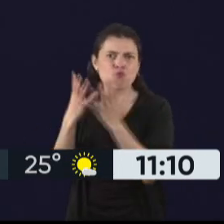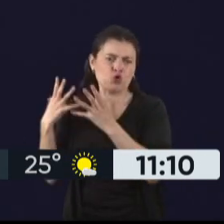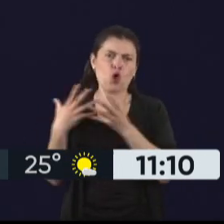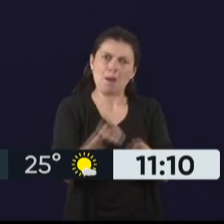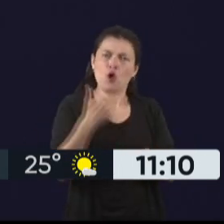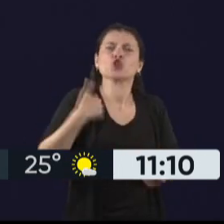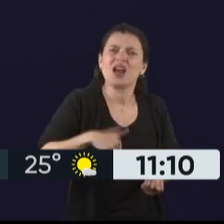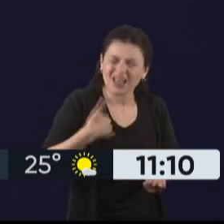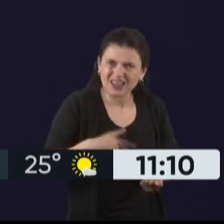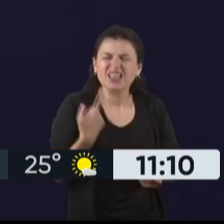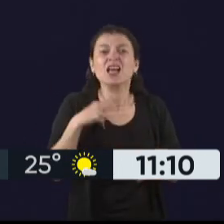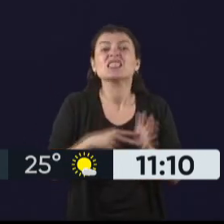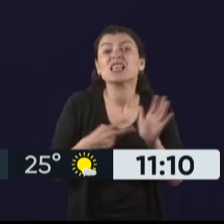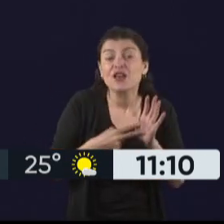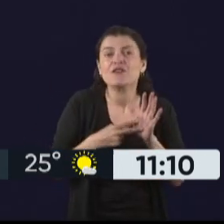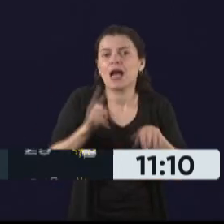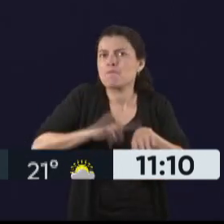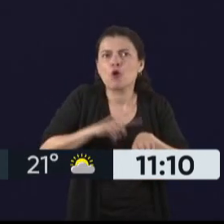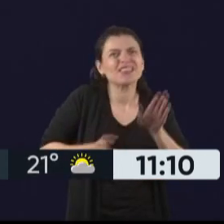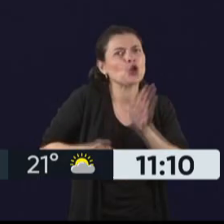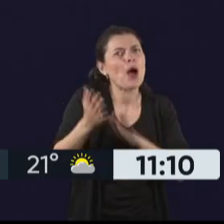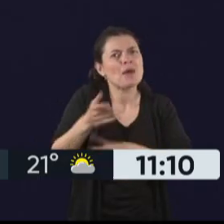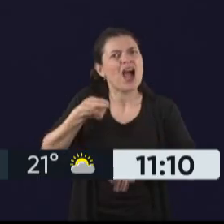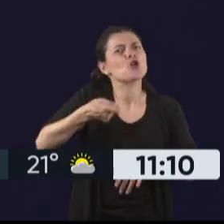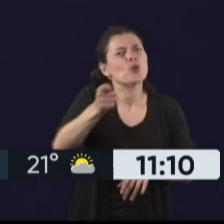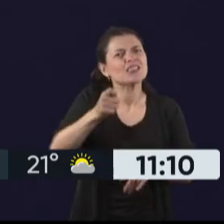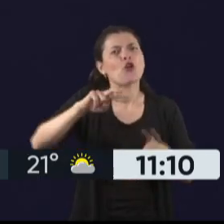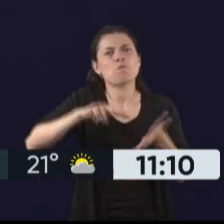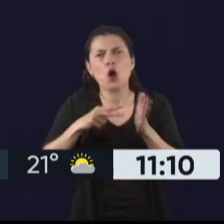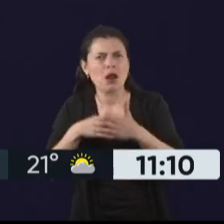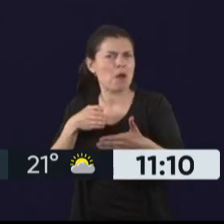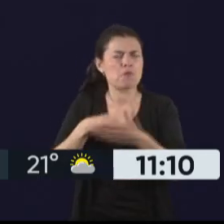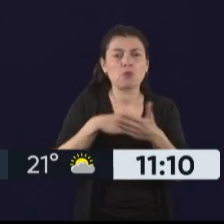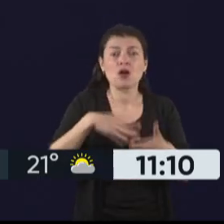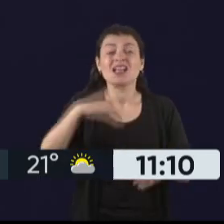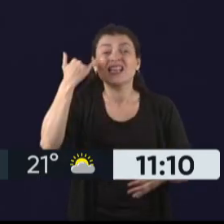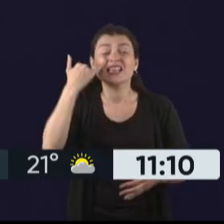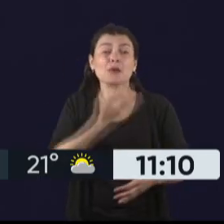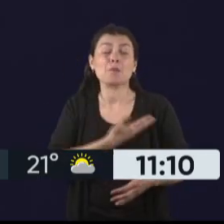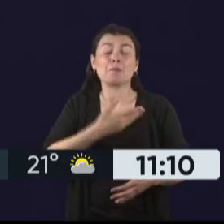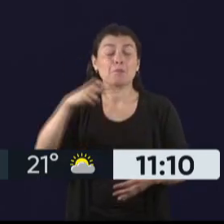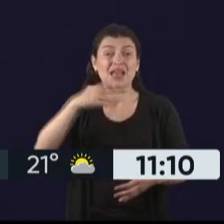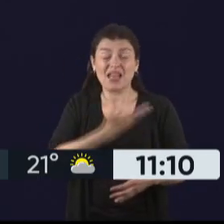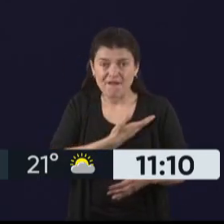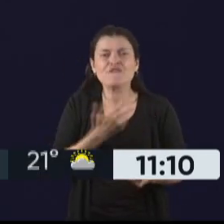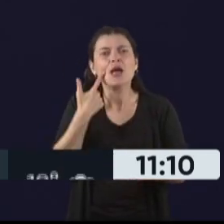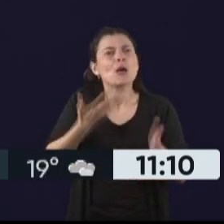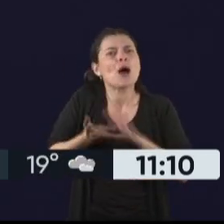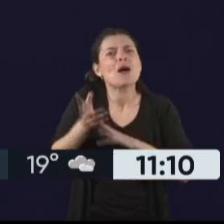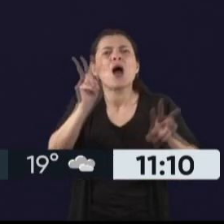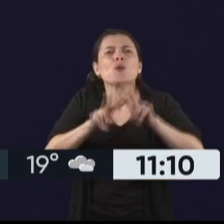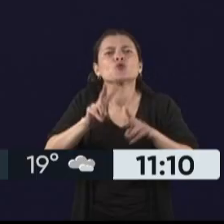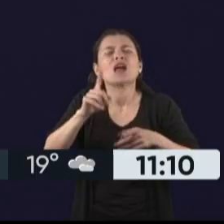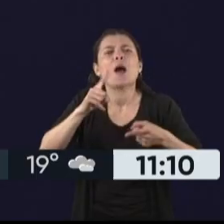posición de la Argentina en una etapa clave del proceso judicial y es el resultado de la política exterior impulsada por el